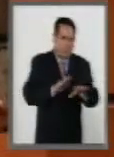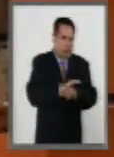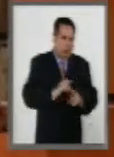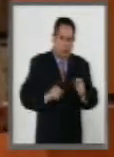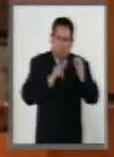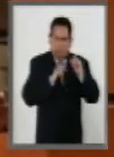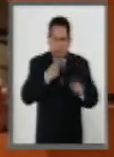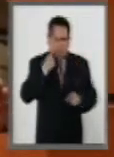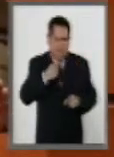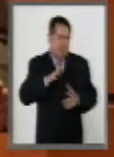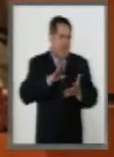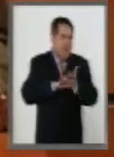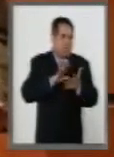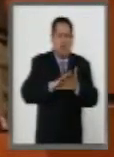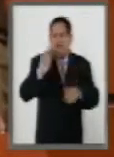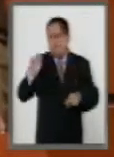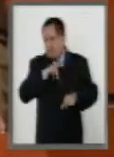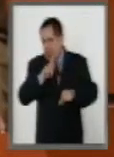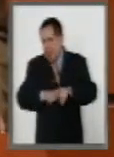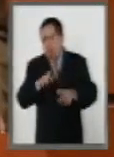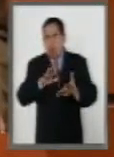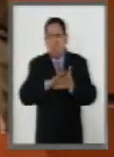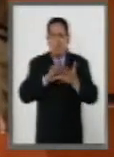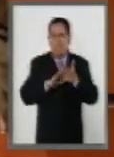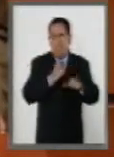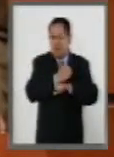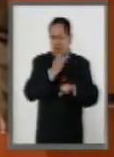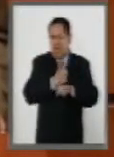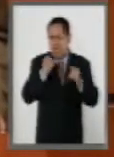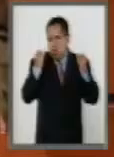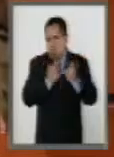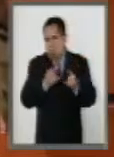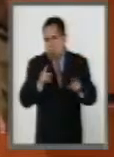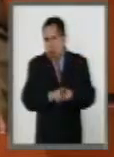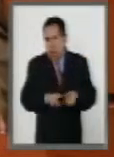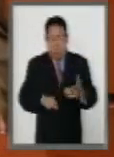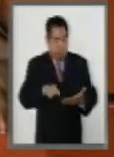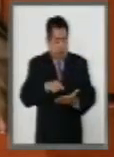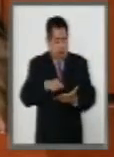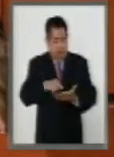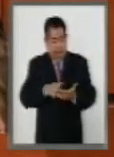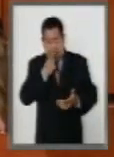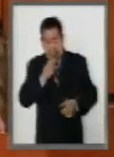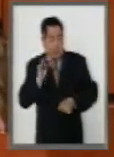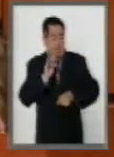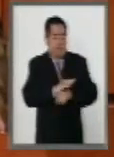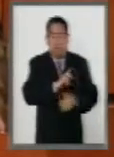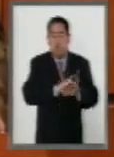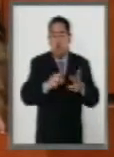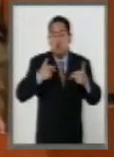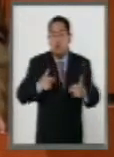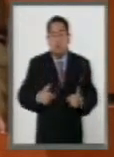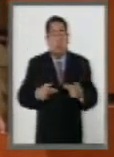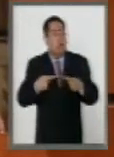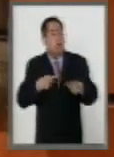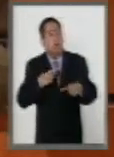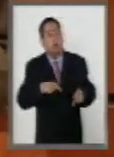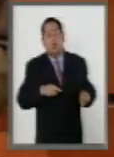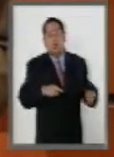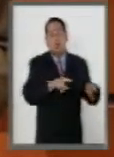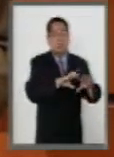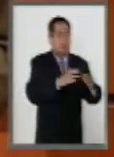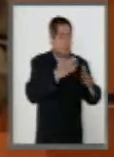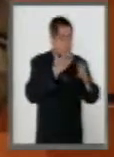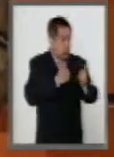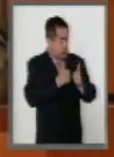nuestro país, sea federales o sea estatales. Tutela los derechos humanos de las personas privadas de